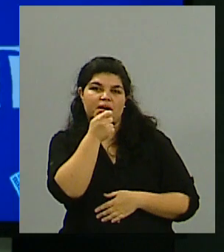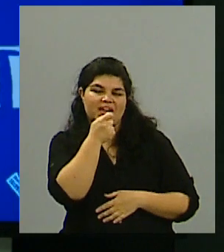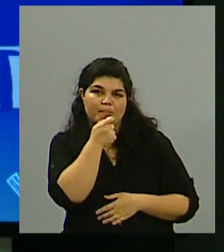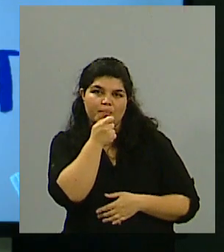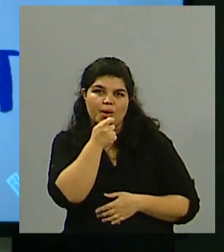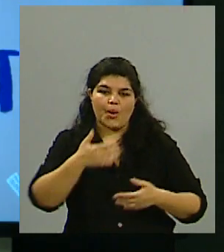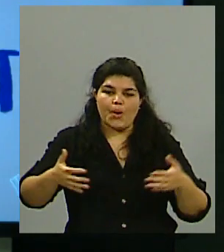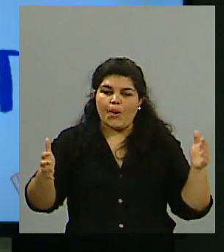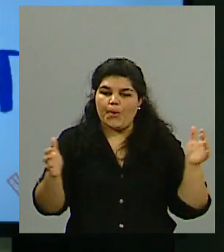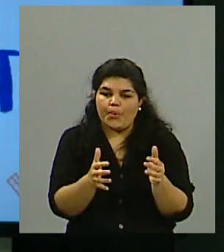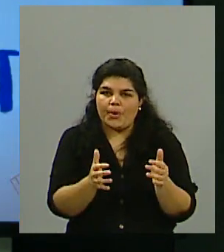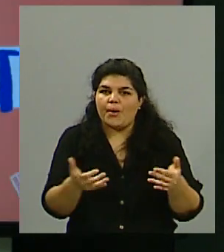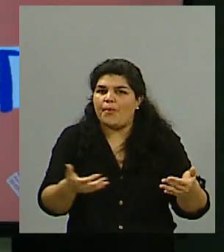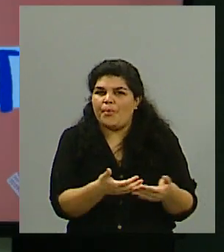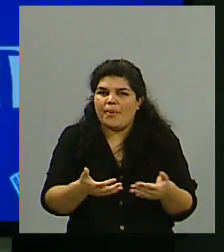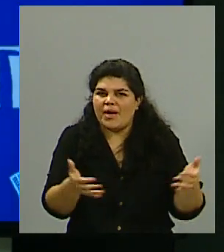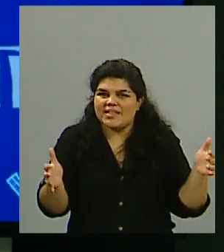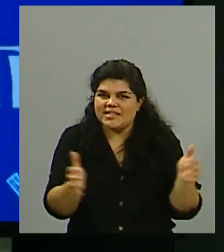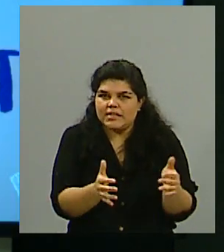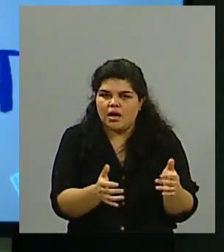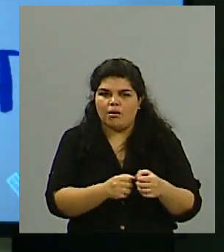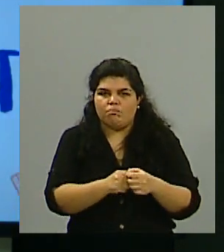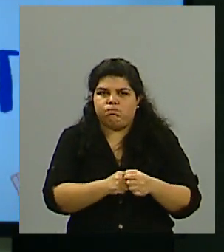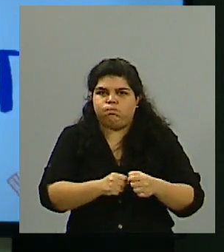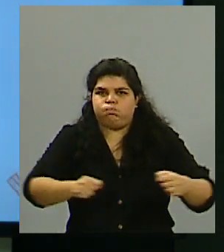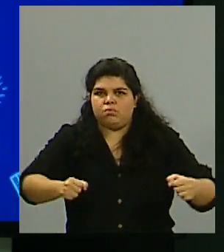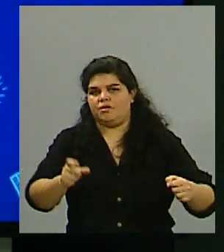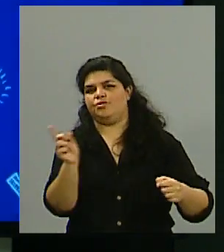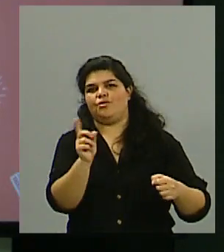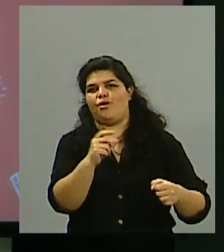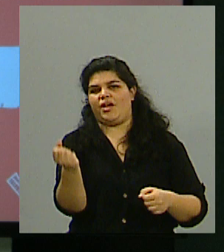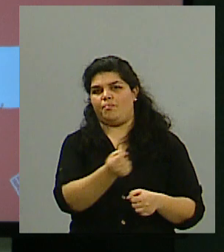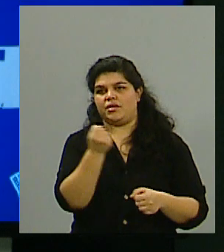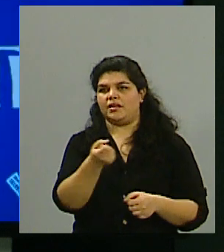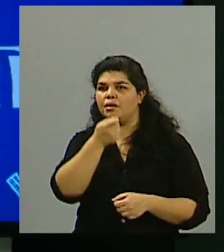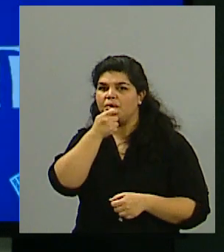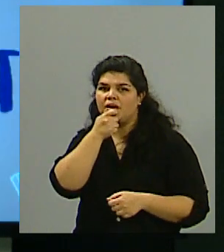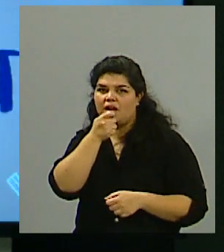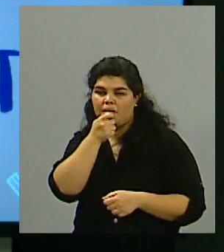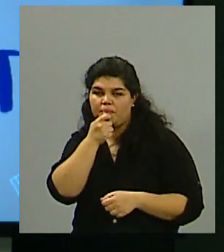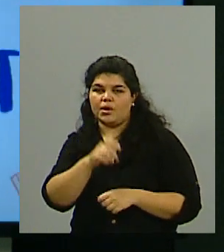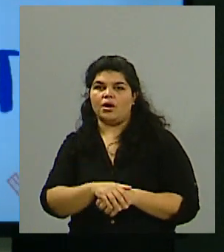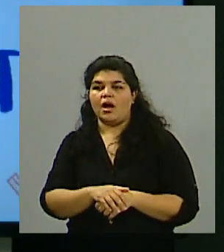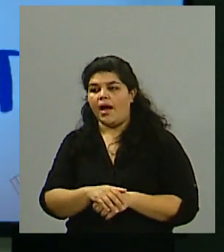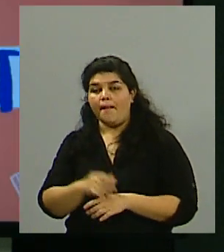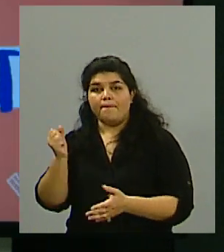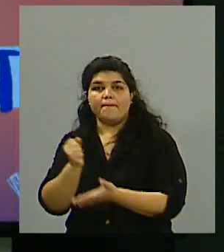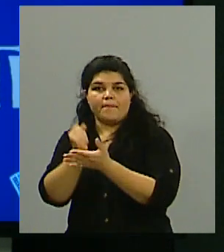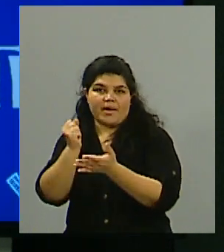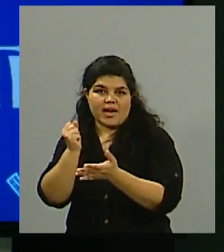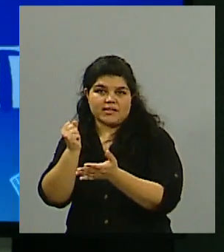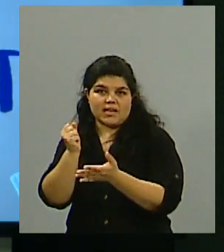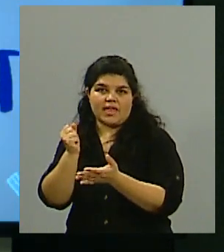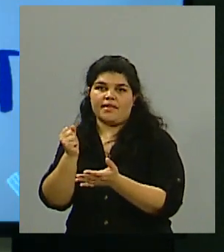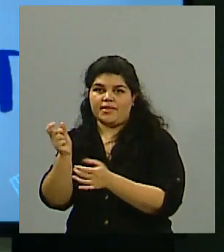sobrepeso, tampoco hace... O sea, por ahí la gente adopta un perro como para que lo acompañe, qué sé yo, a correr. Y hay ciertas